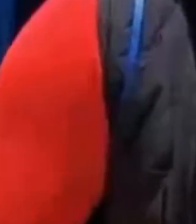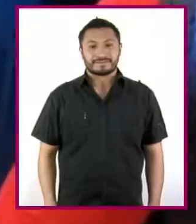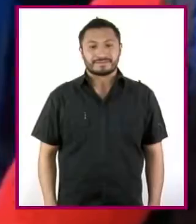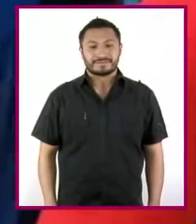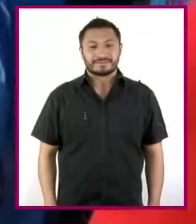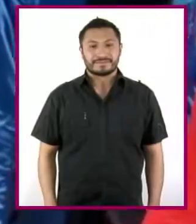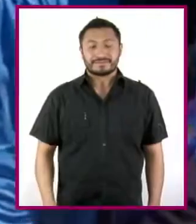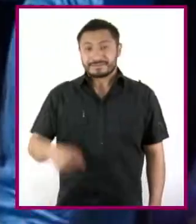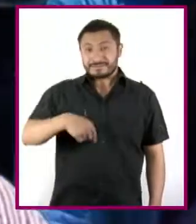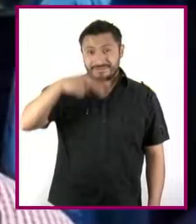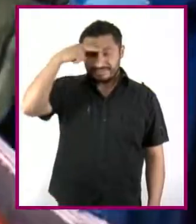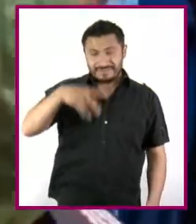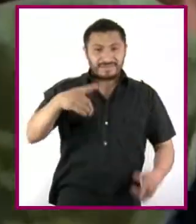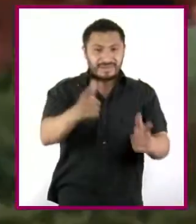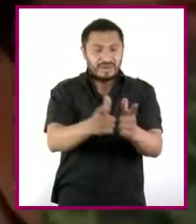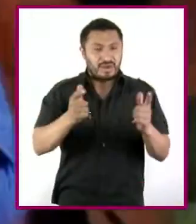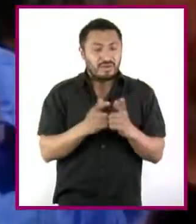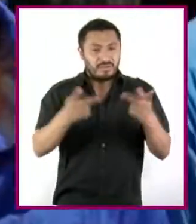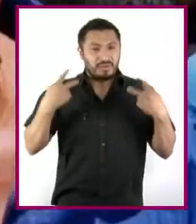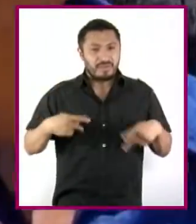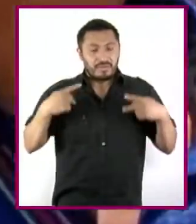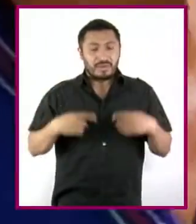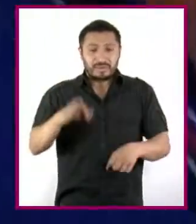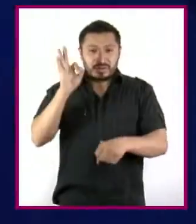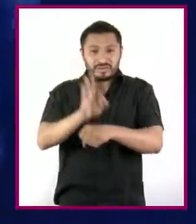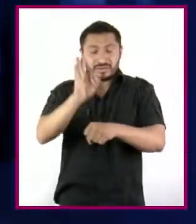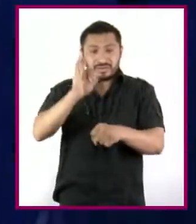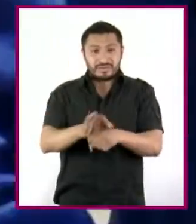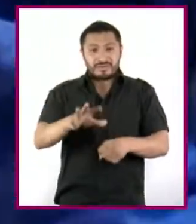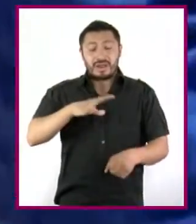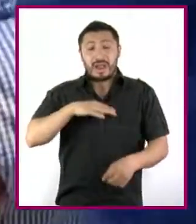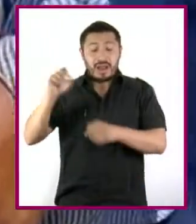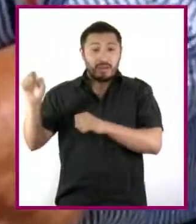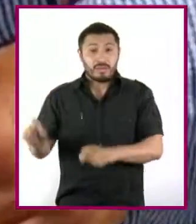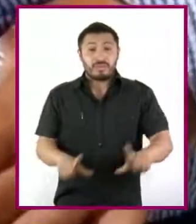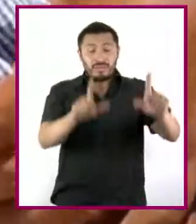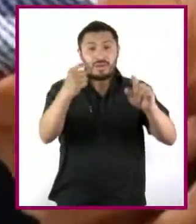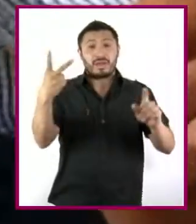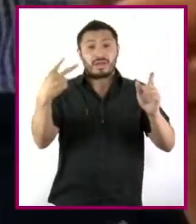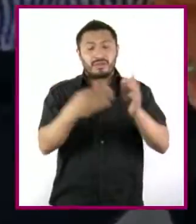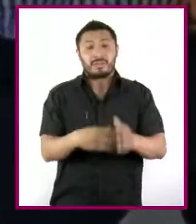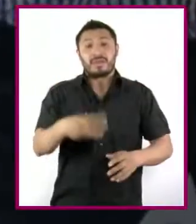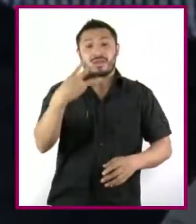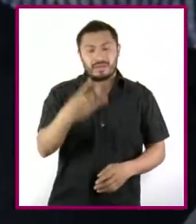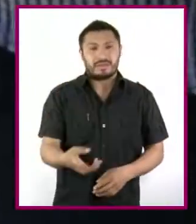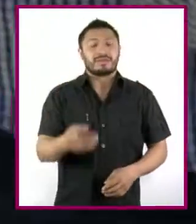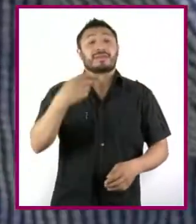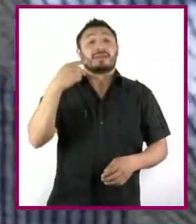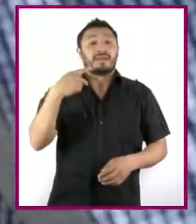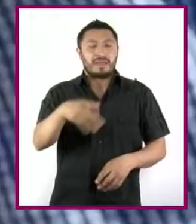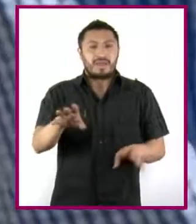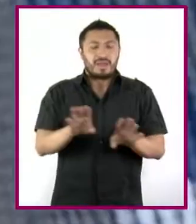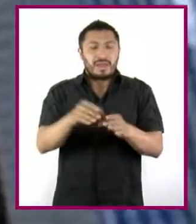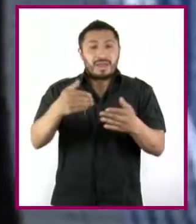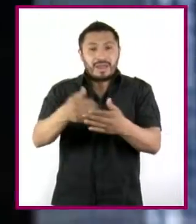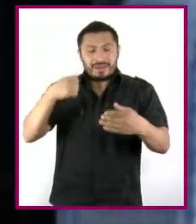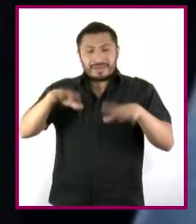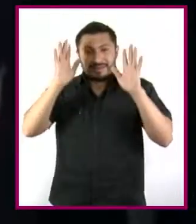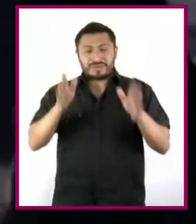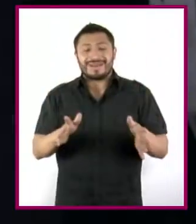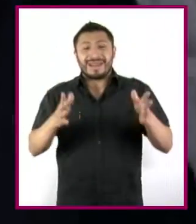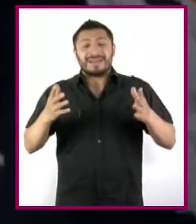México, los grupos civiles armados o autodefensas salieron a la luz pública en 2013, aunque su aparición se dio años antes en